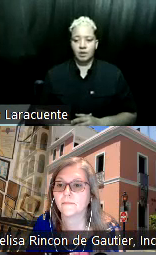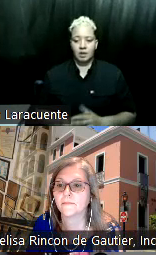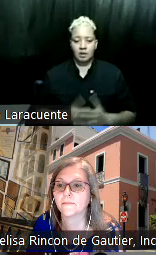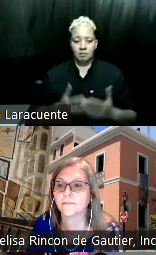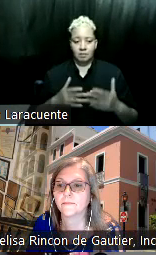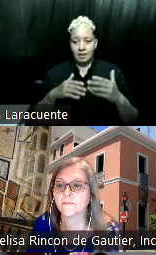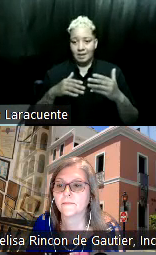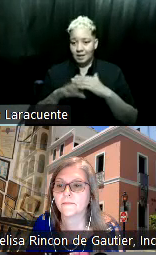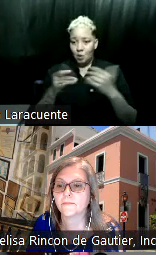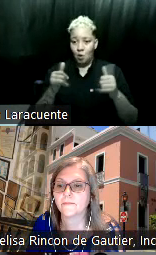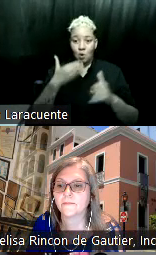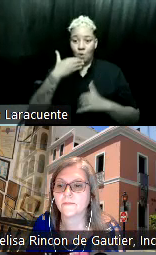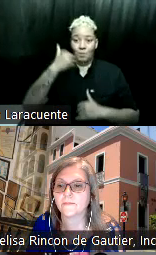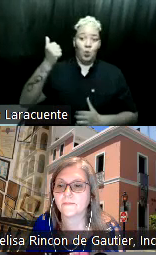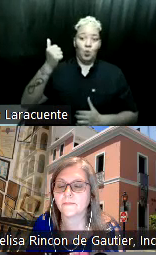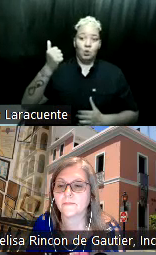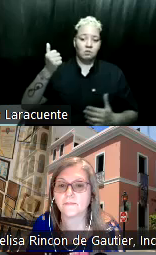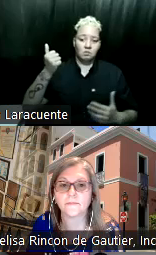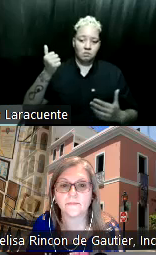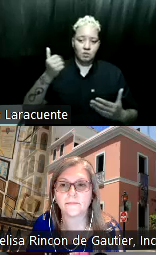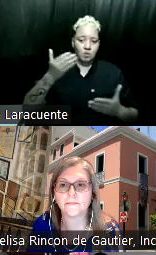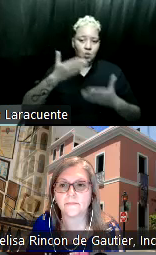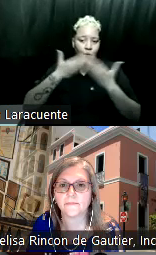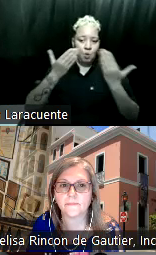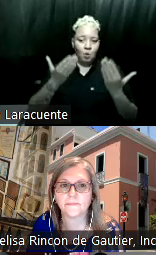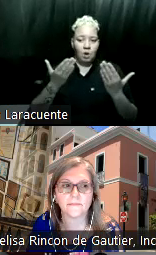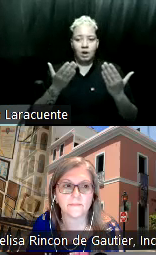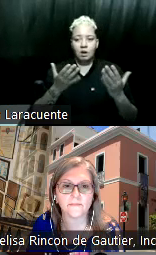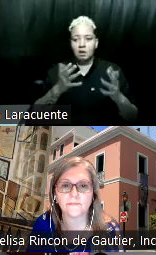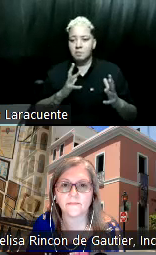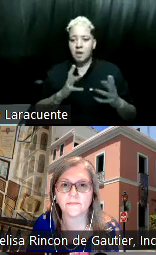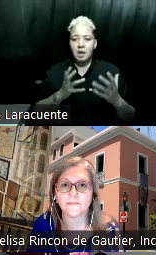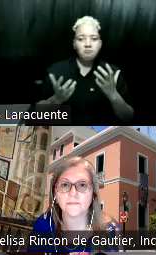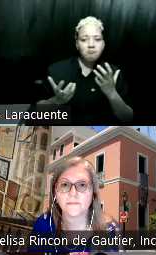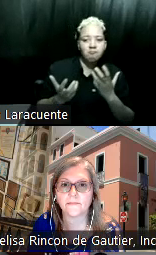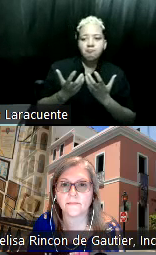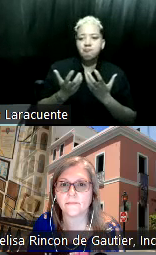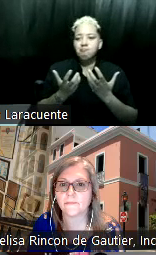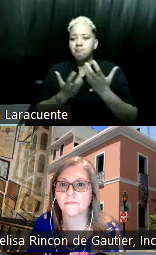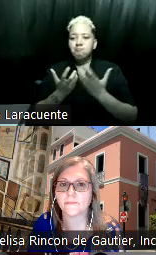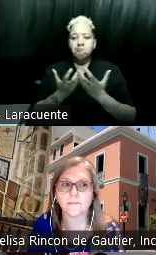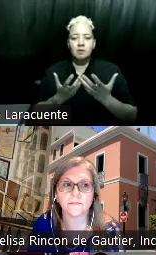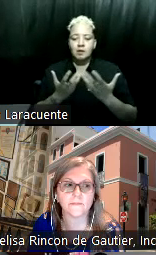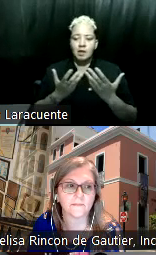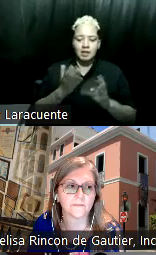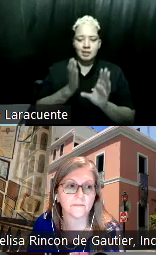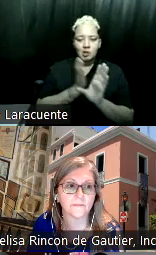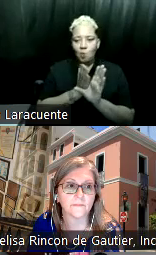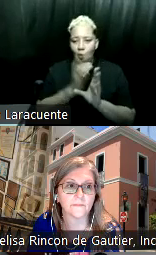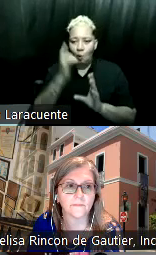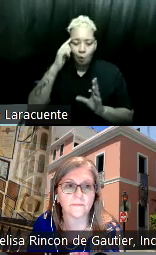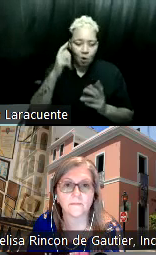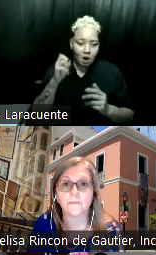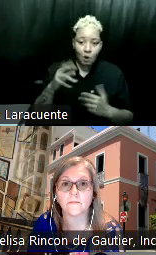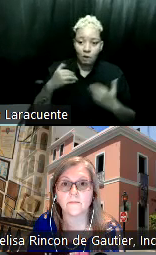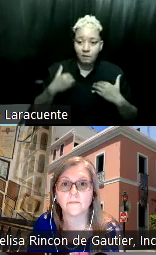los mejores, no hay una especie de aclimatación psicológica, física. Y